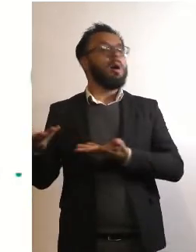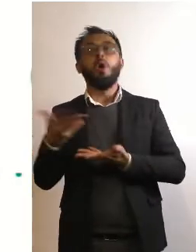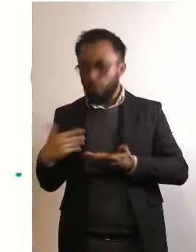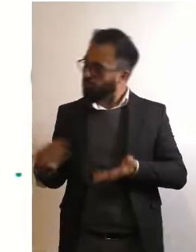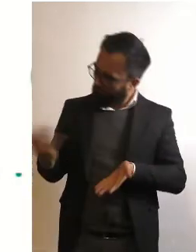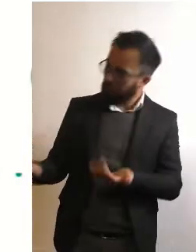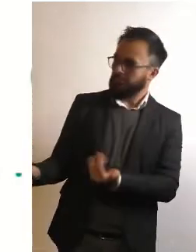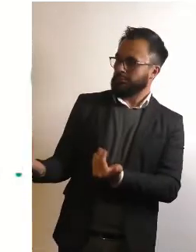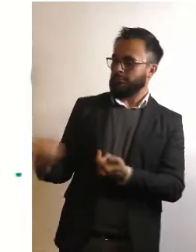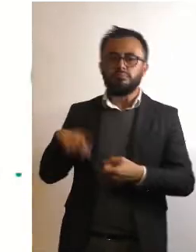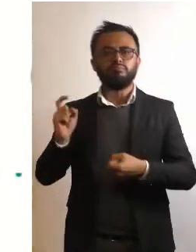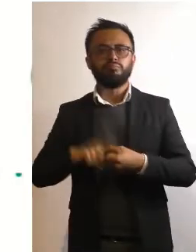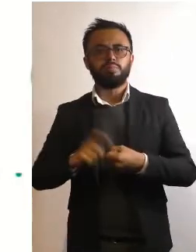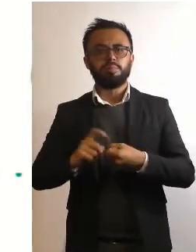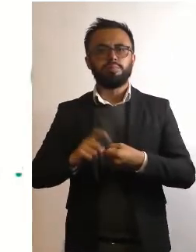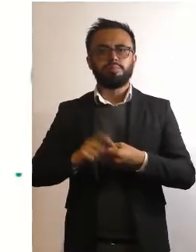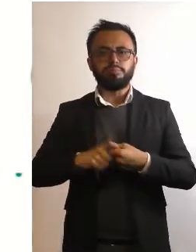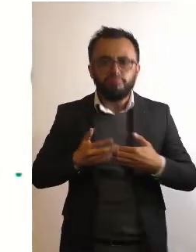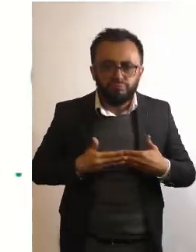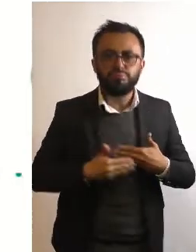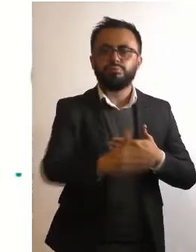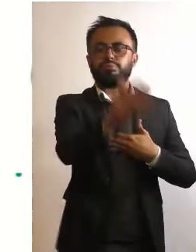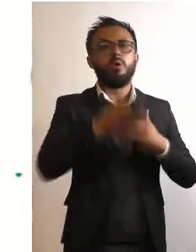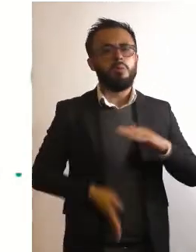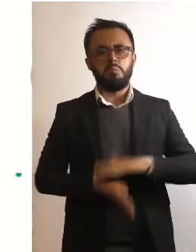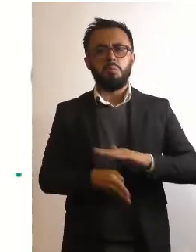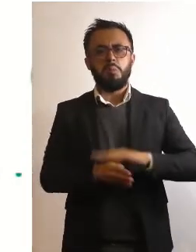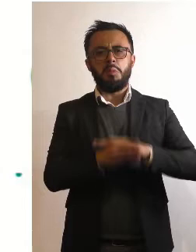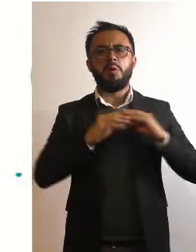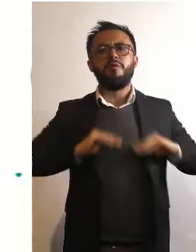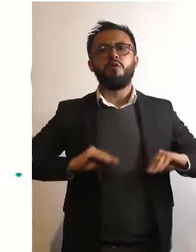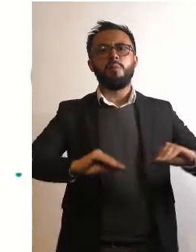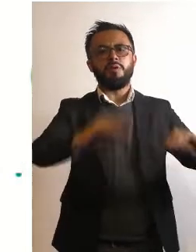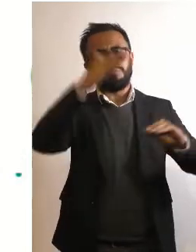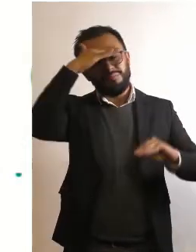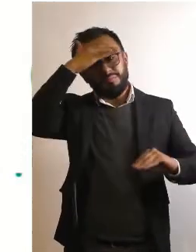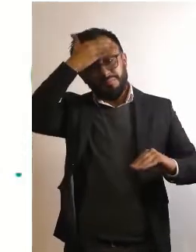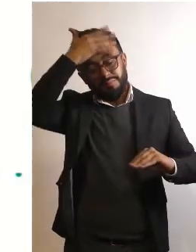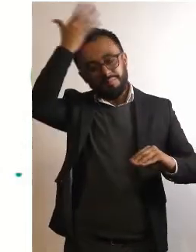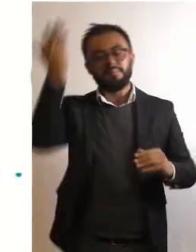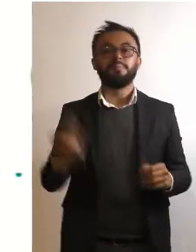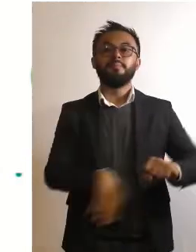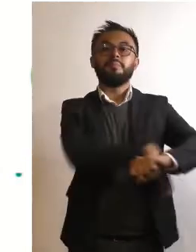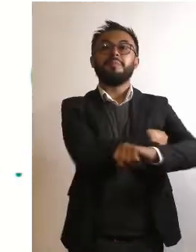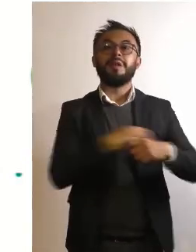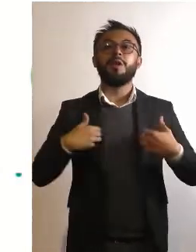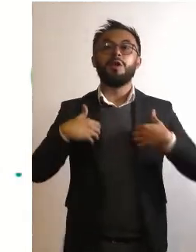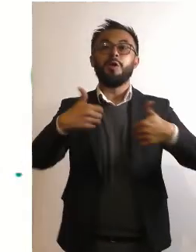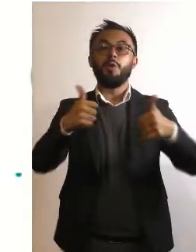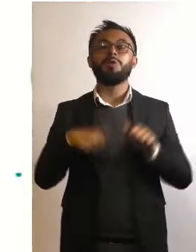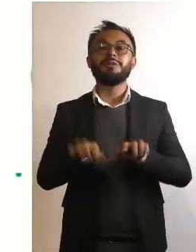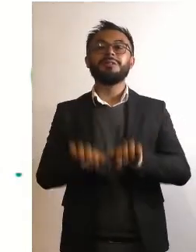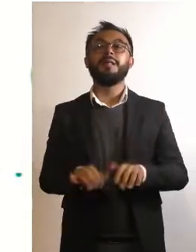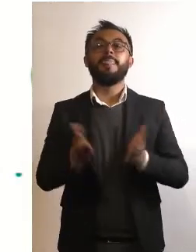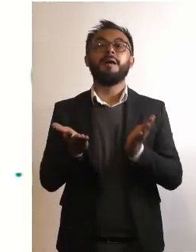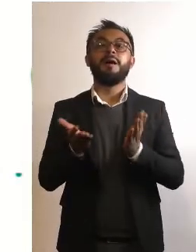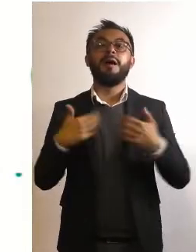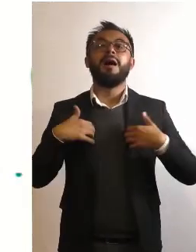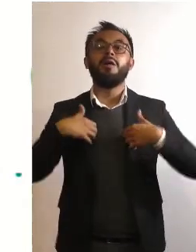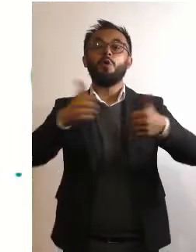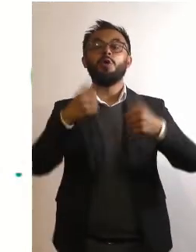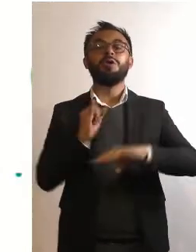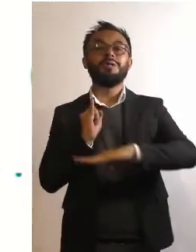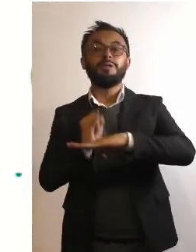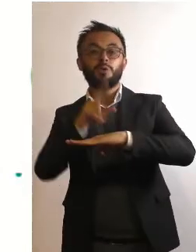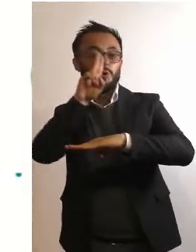Realizamos un apoyo técnico con el Ministerio de Salud, la Secretaría de Salud y el Instituto Nacional de